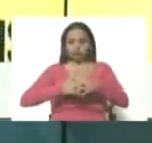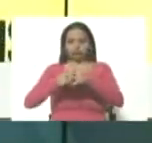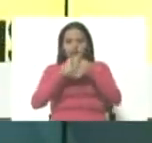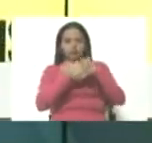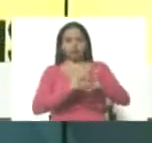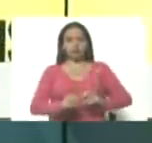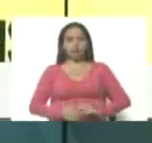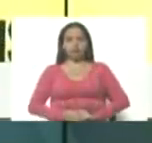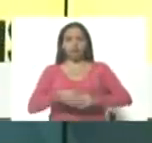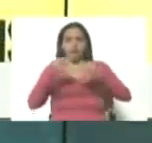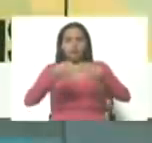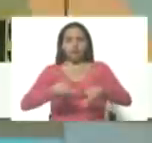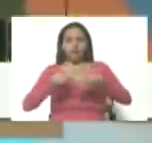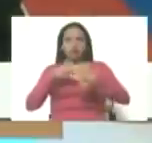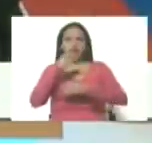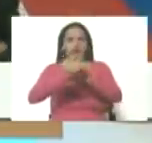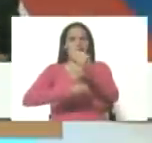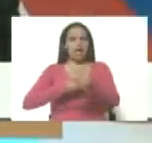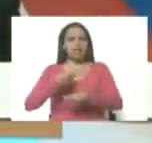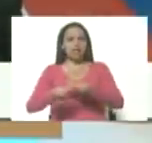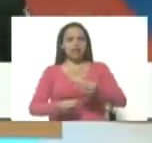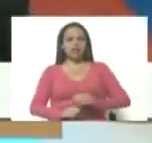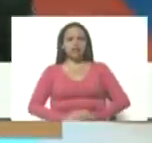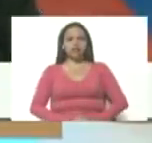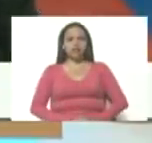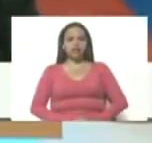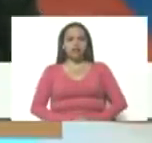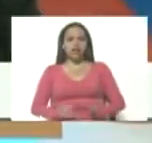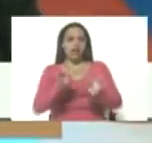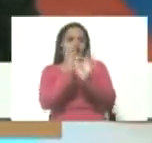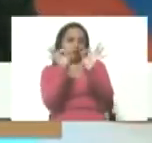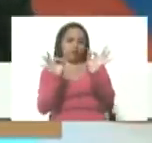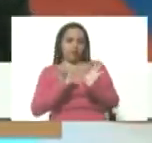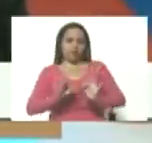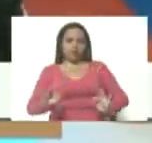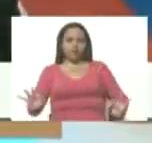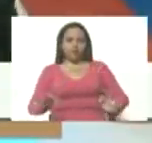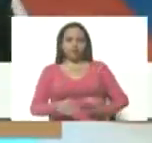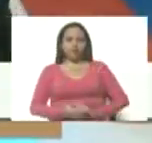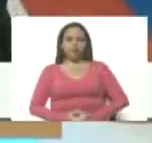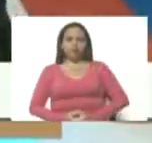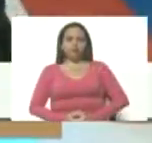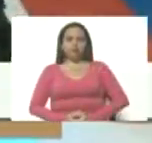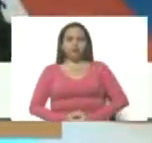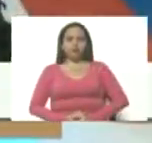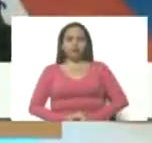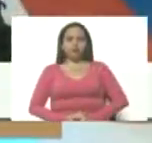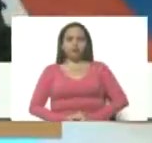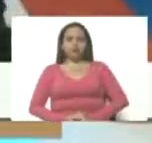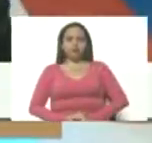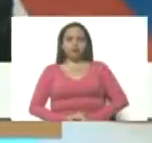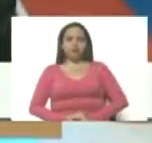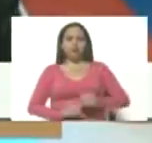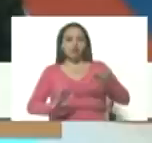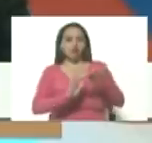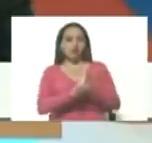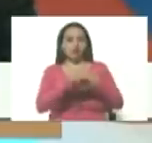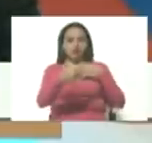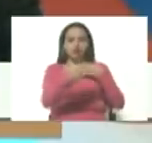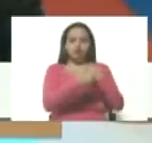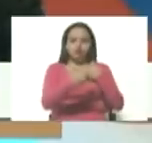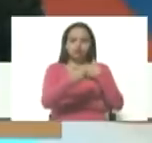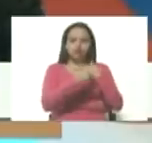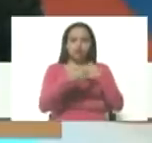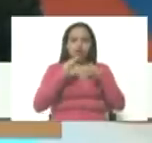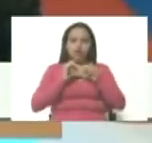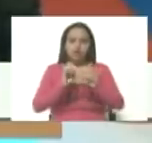siempre creando las condiciones ante la amenaza